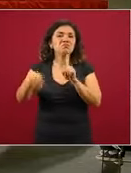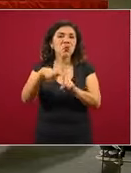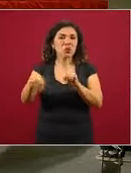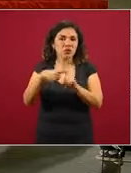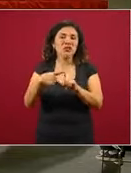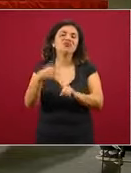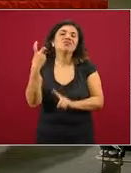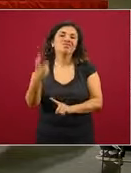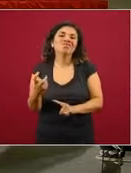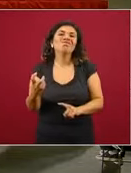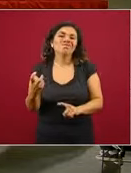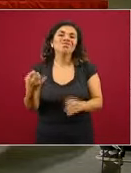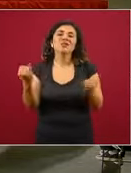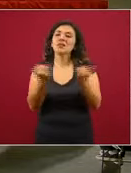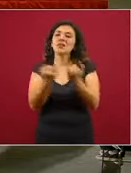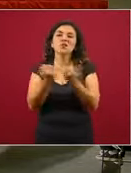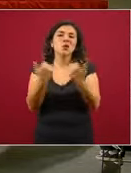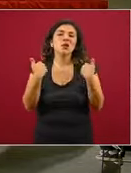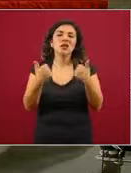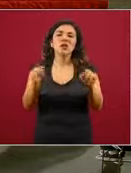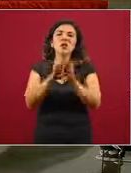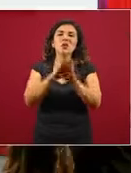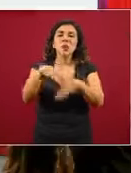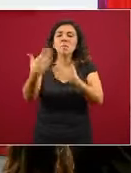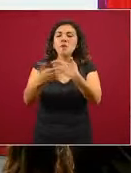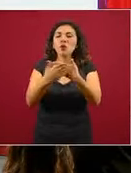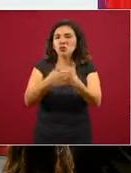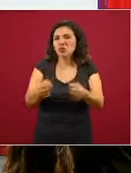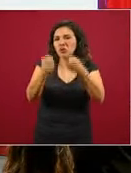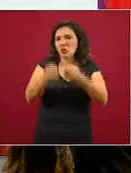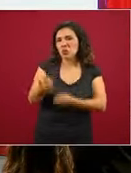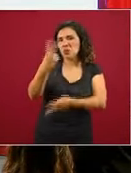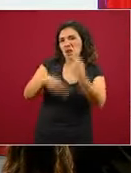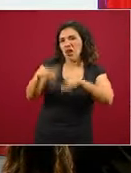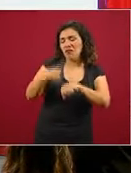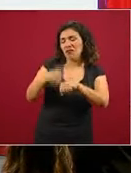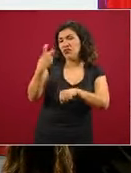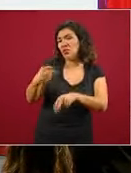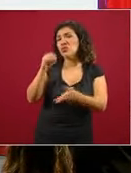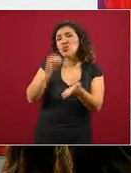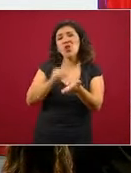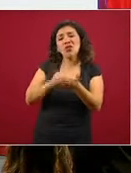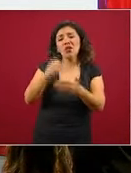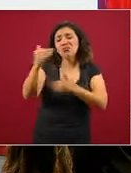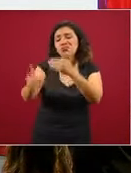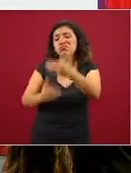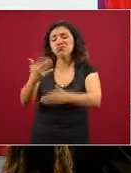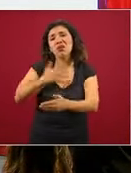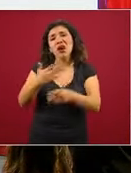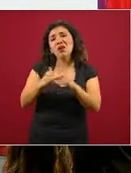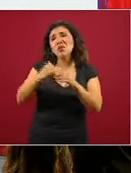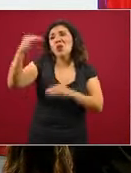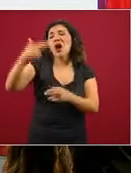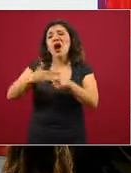caso lógicamente además son los estimados, y esta tendencia se mantiene todavía ascendente hasta